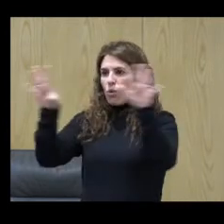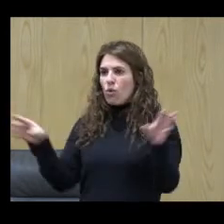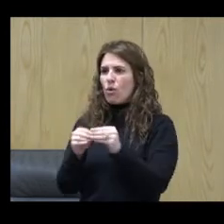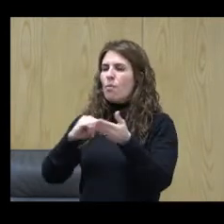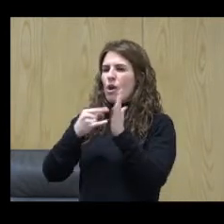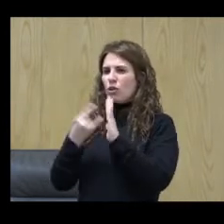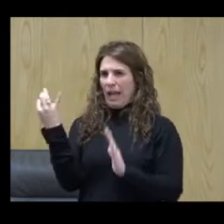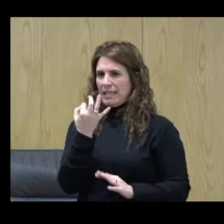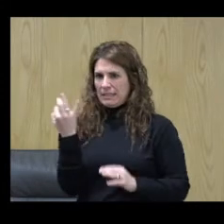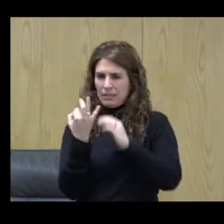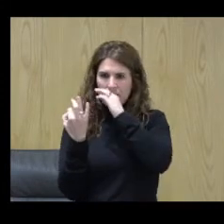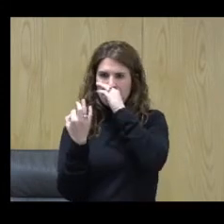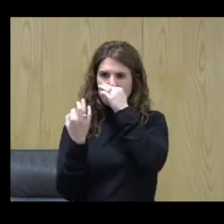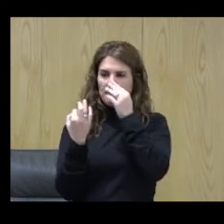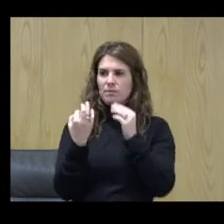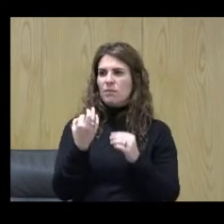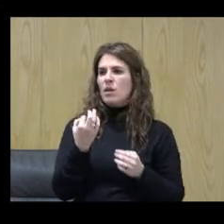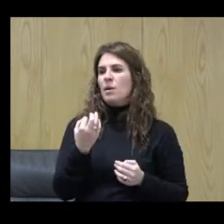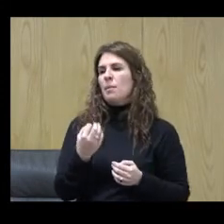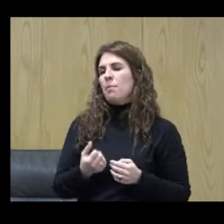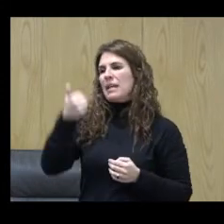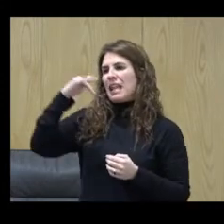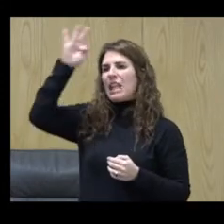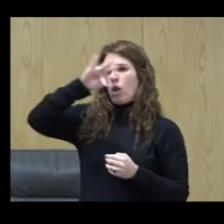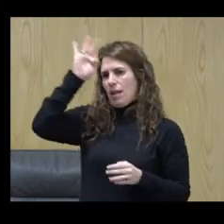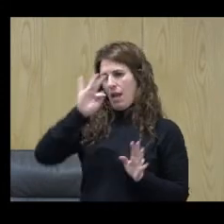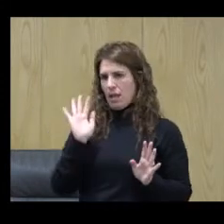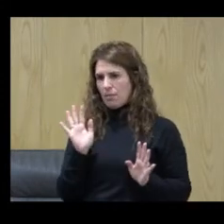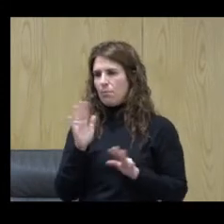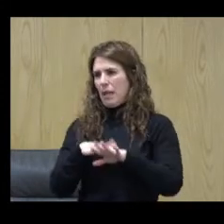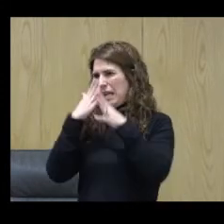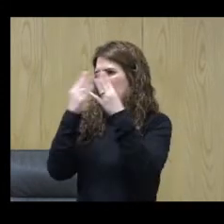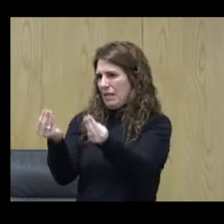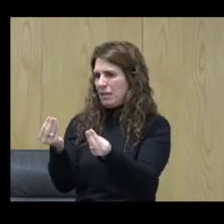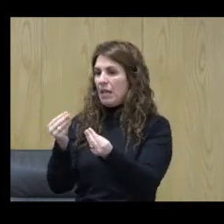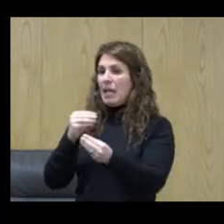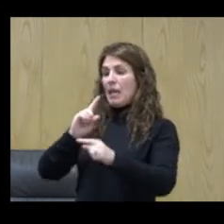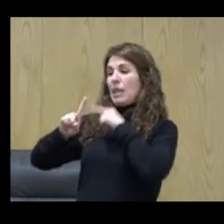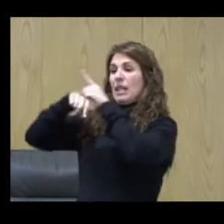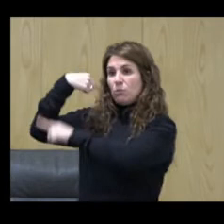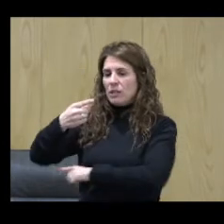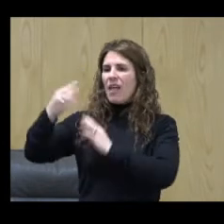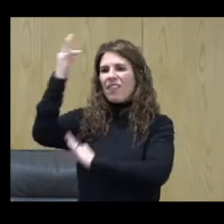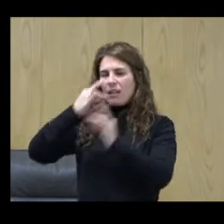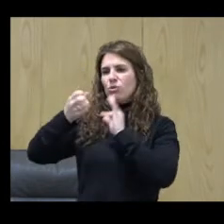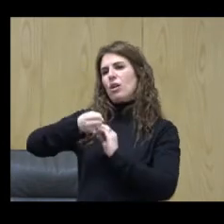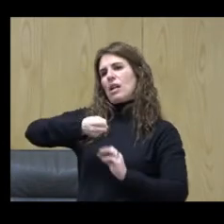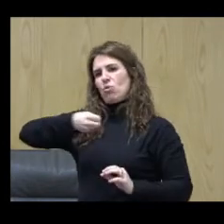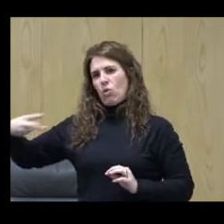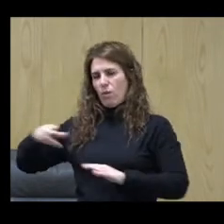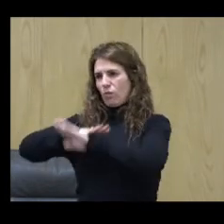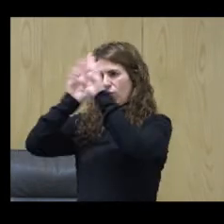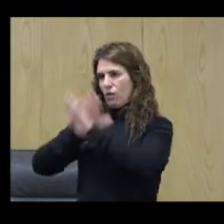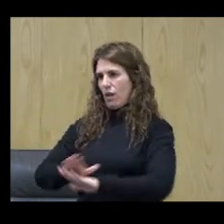proyecto, sobre la parte filosófica o la más teórica, pero que lo entendáis, para luego pasaros a los datos y a los resultados finales de